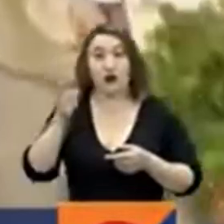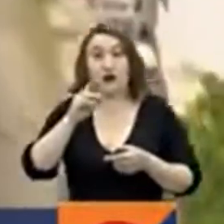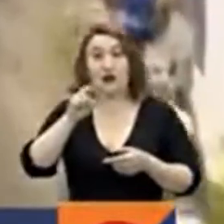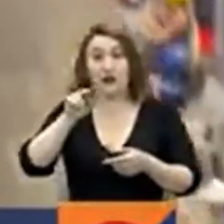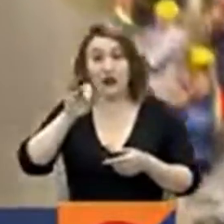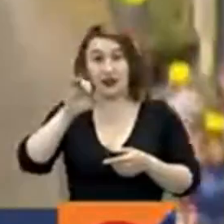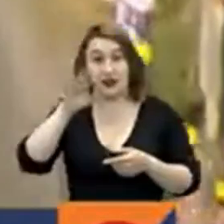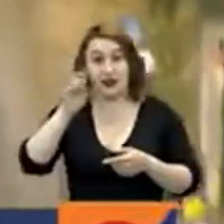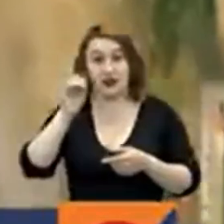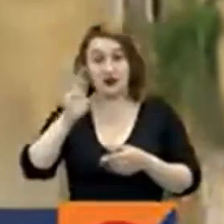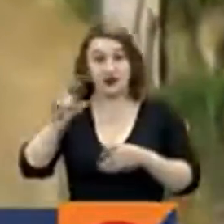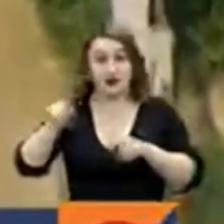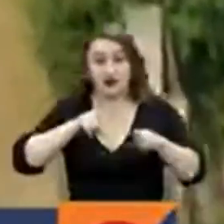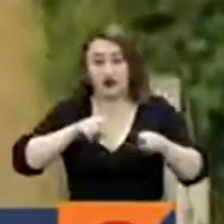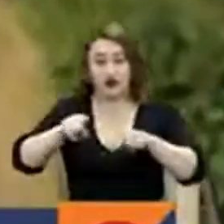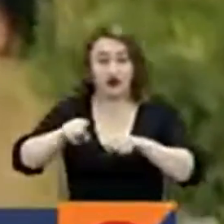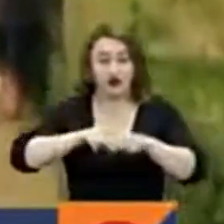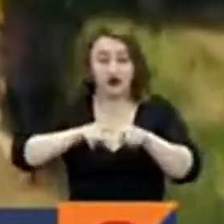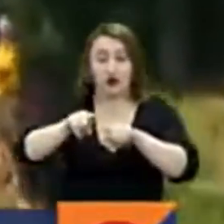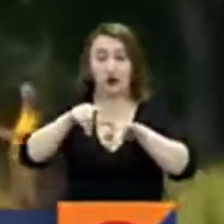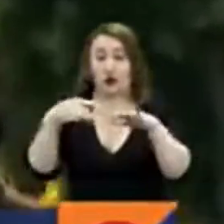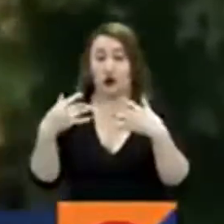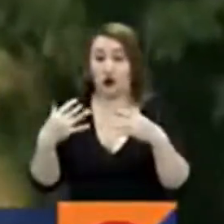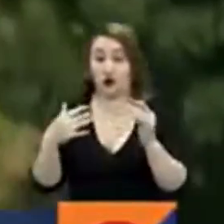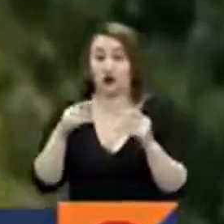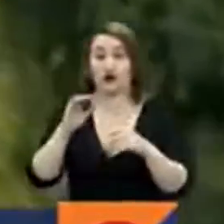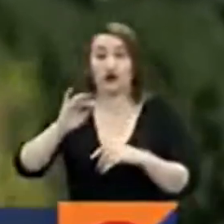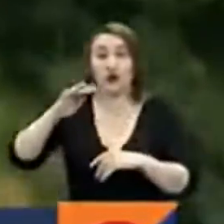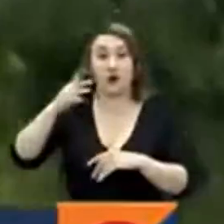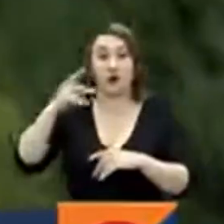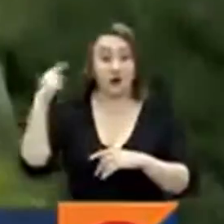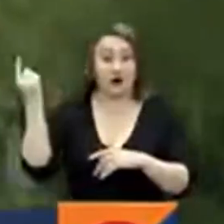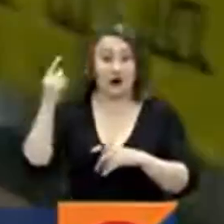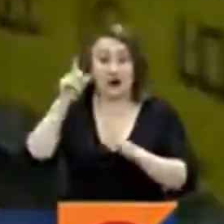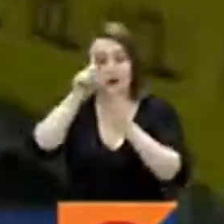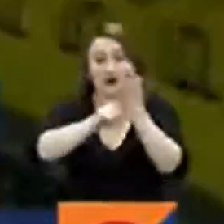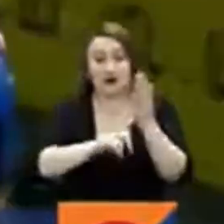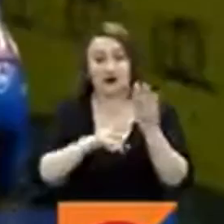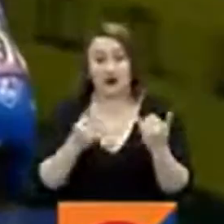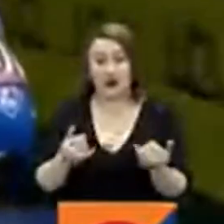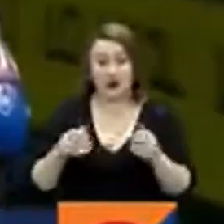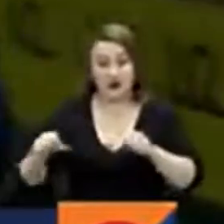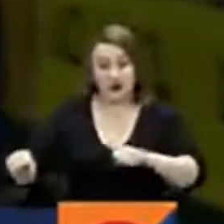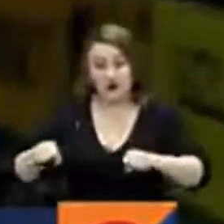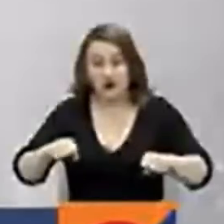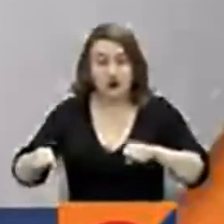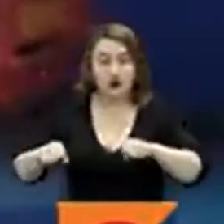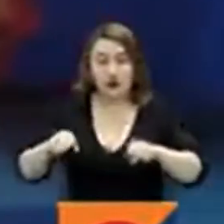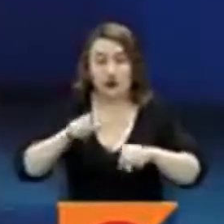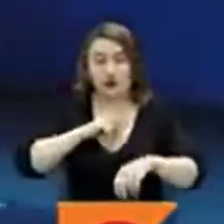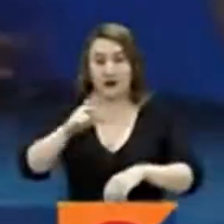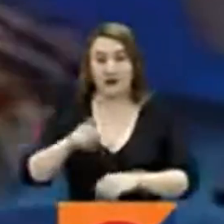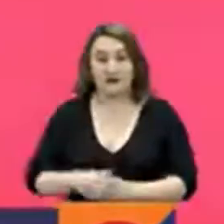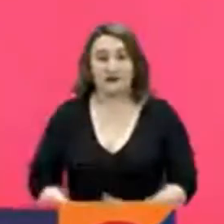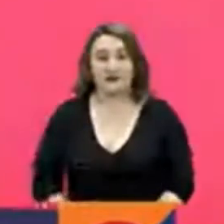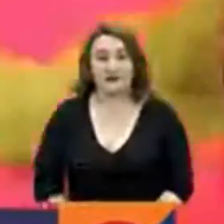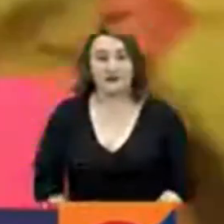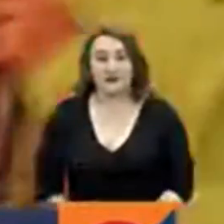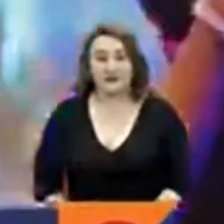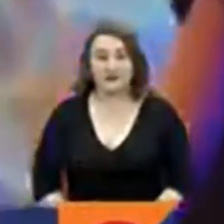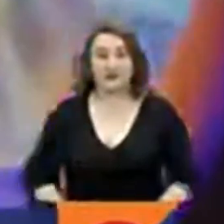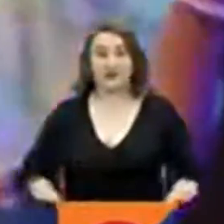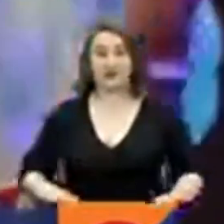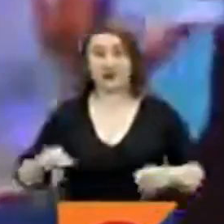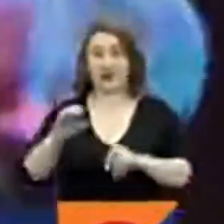etapa 16 del Tour de Francia. Ya es cuarto en la general y marchó hoy al ritmo de los líderes. En